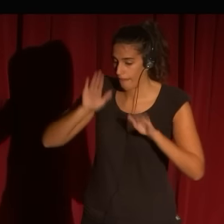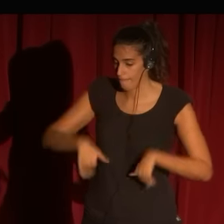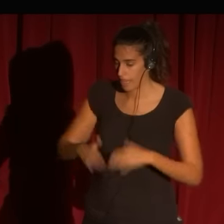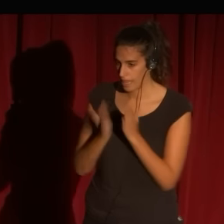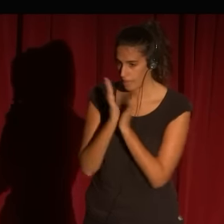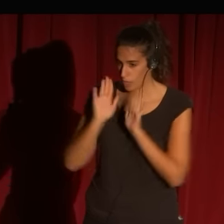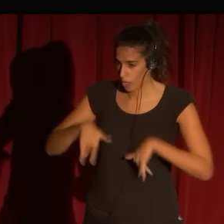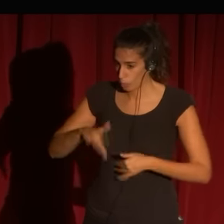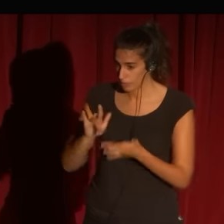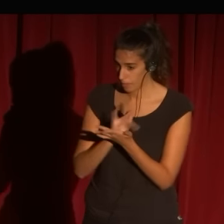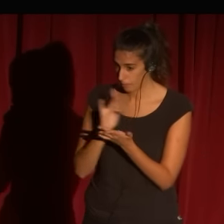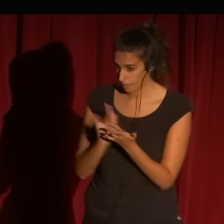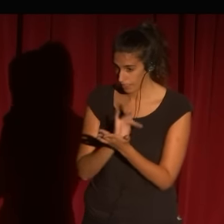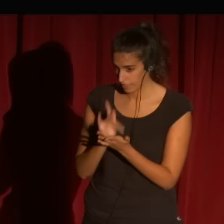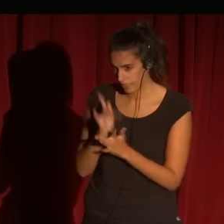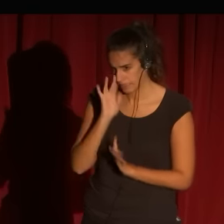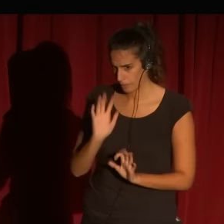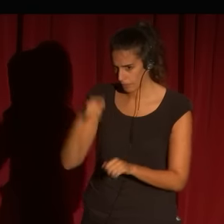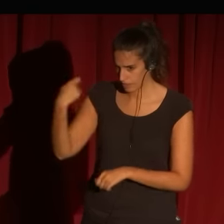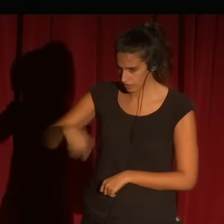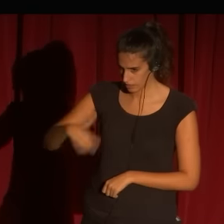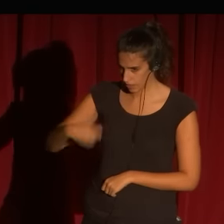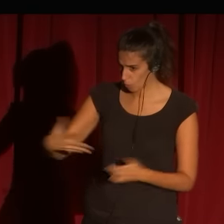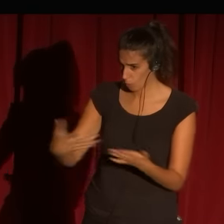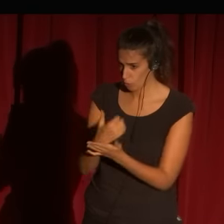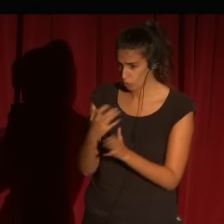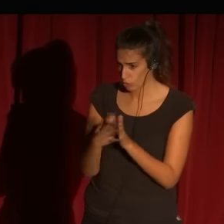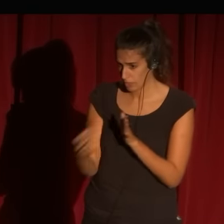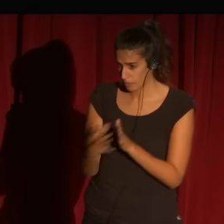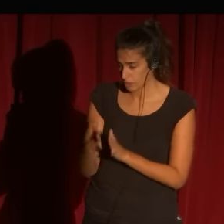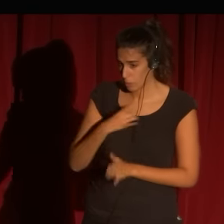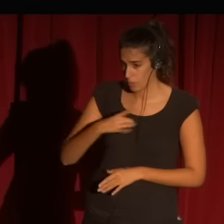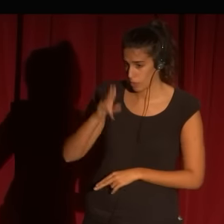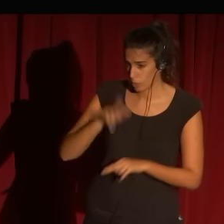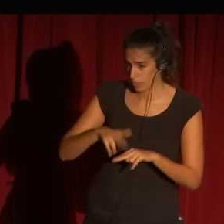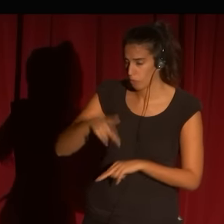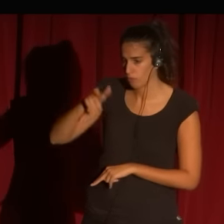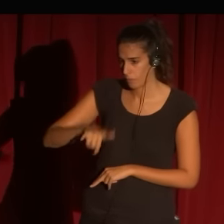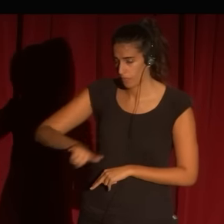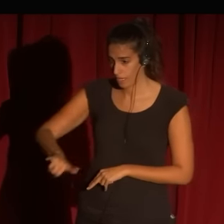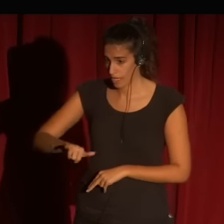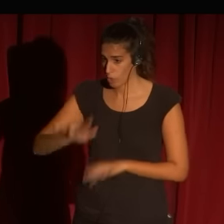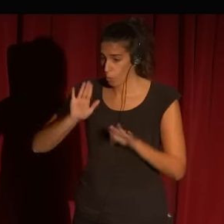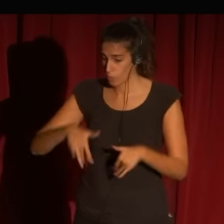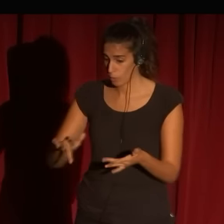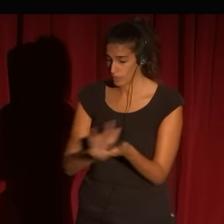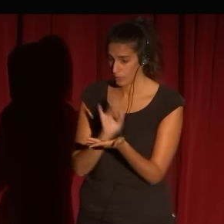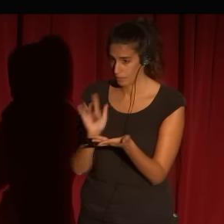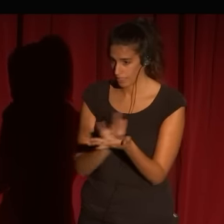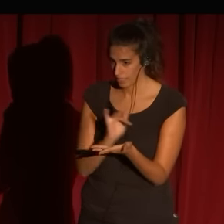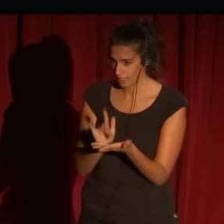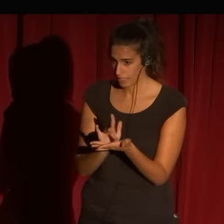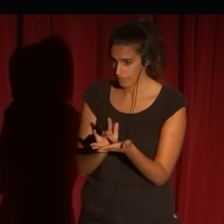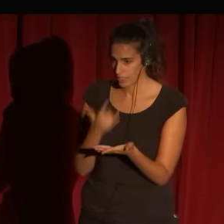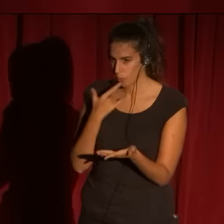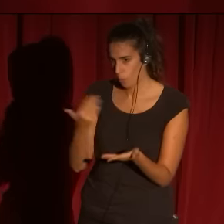última página en un ejemplar ilustrado que es especialmente caro Pero en todos los que hay impresos que son en blanco y negro nada más también hay una última página en la que se reconoce la